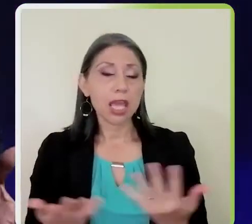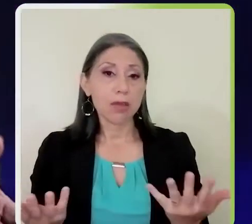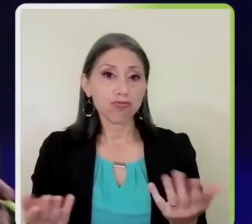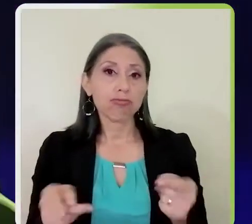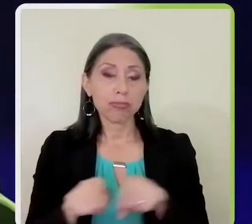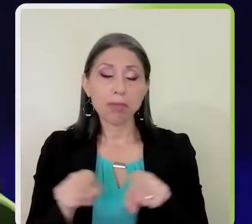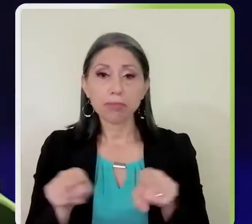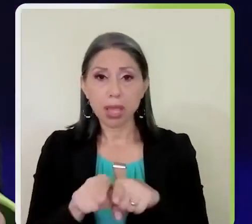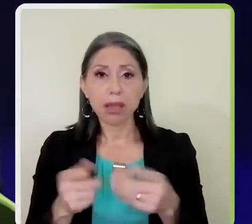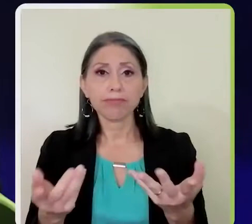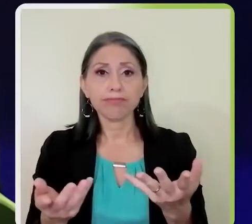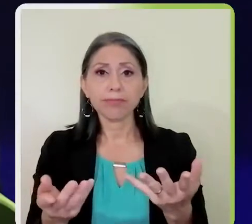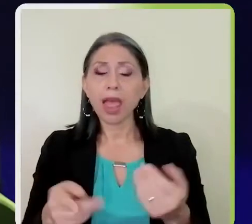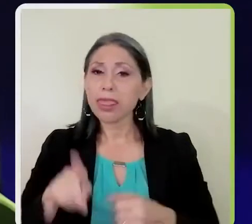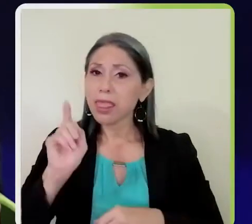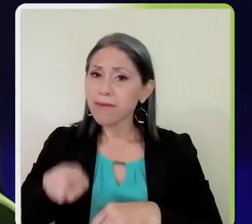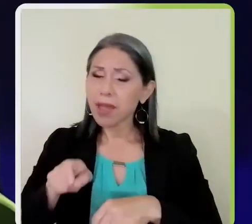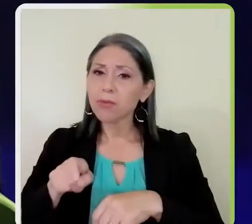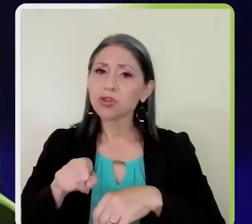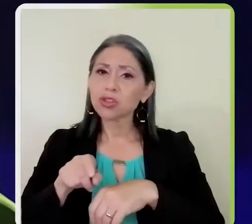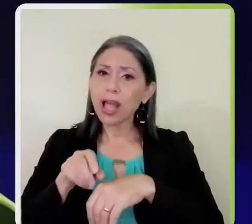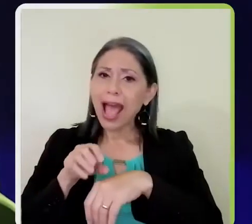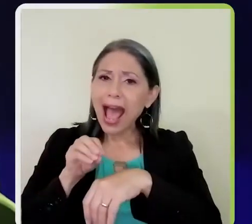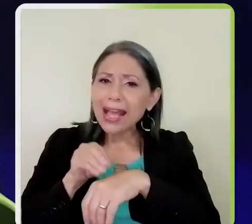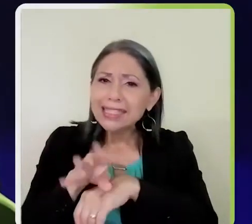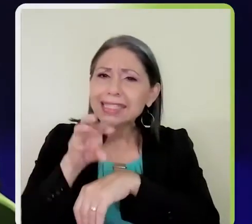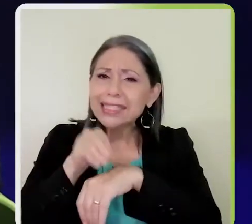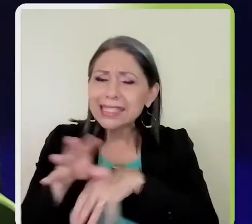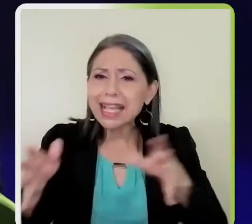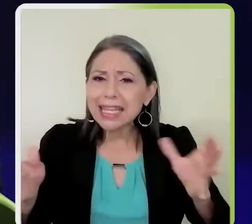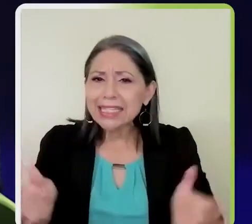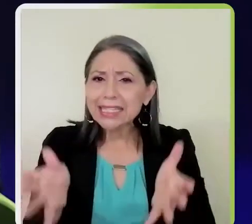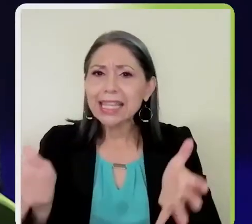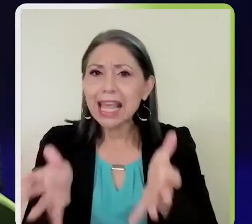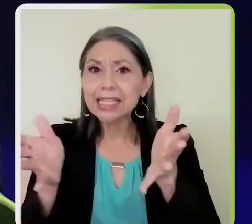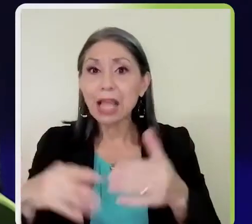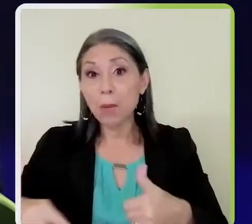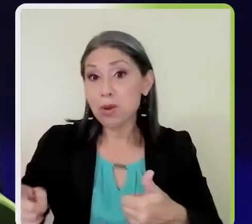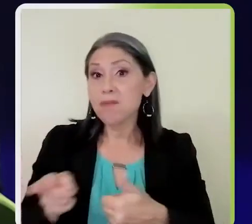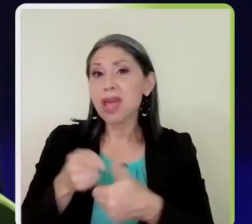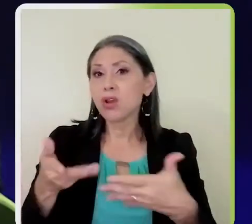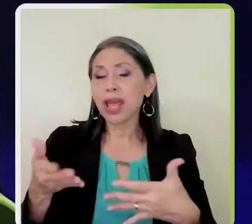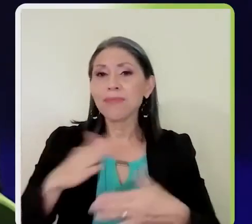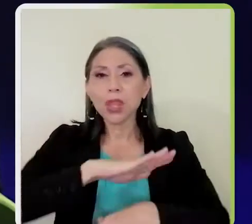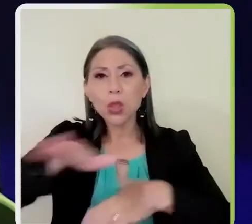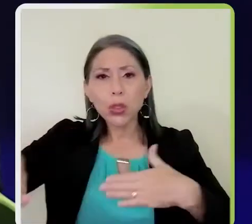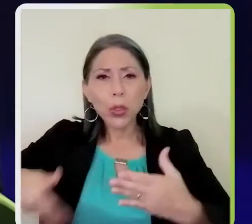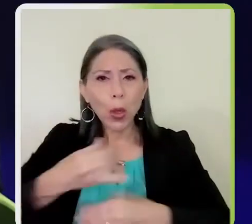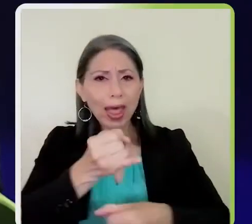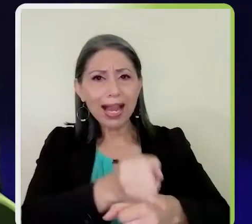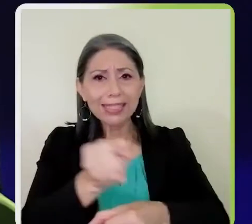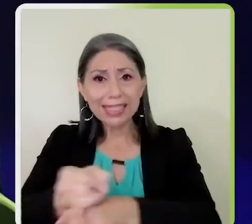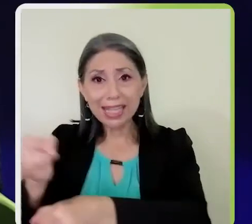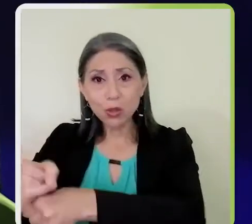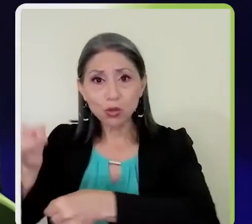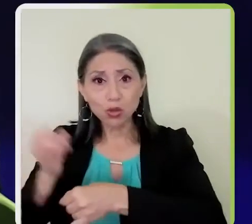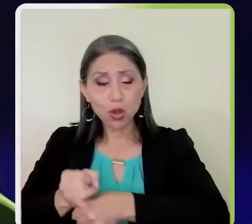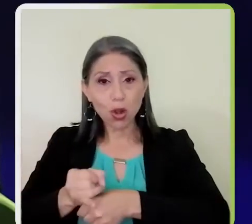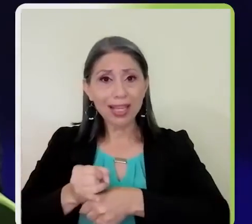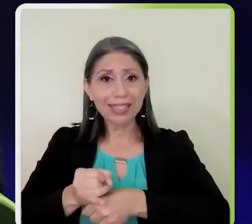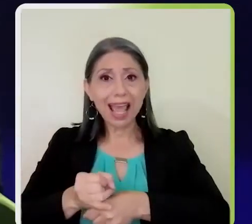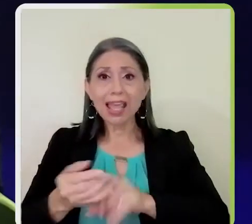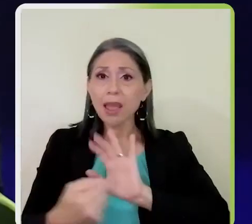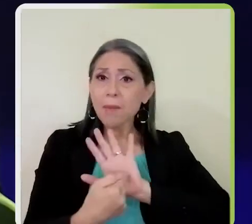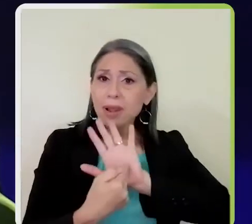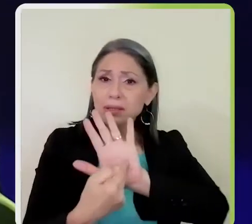hemos colocado también y hacer incidencia. La primera fue en todas las instituciones que daban información oficial